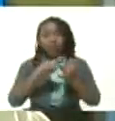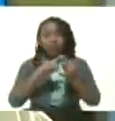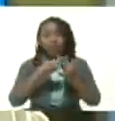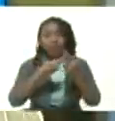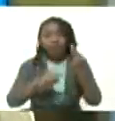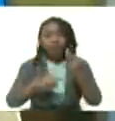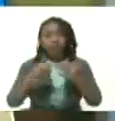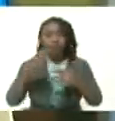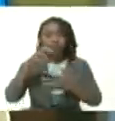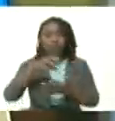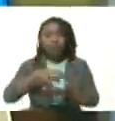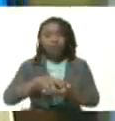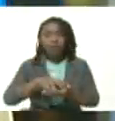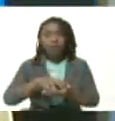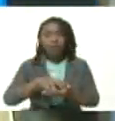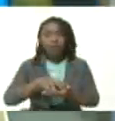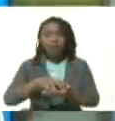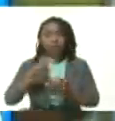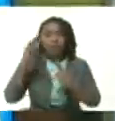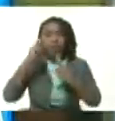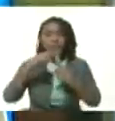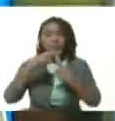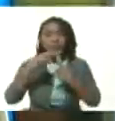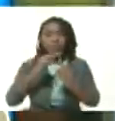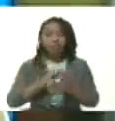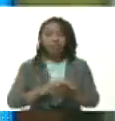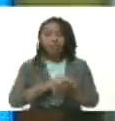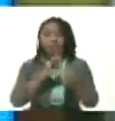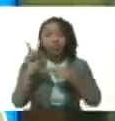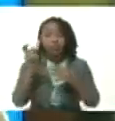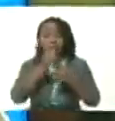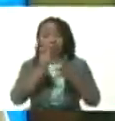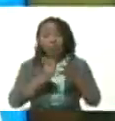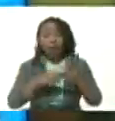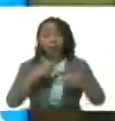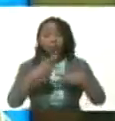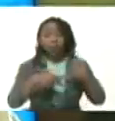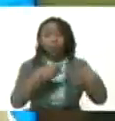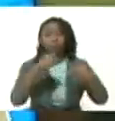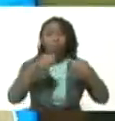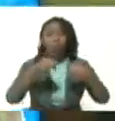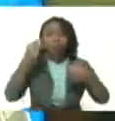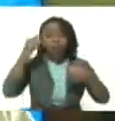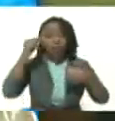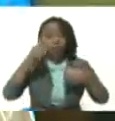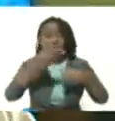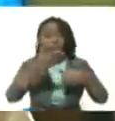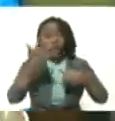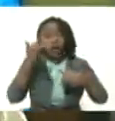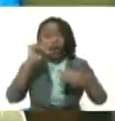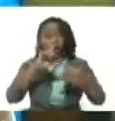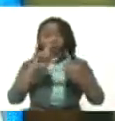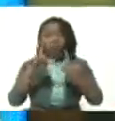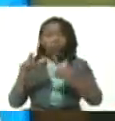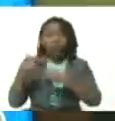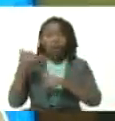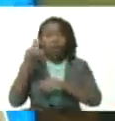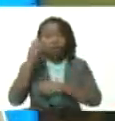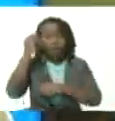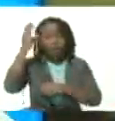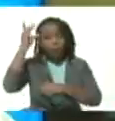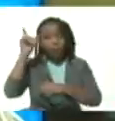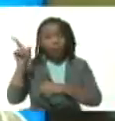están en el estado Táchira. De manera que en esa línea de producción, hoy en día usted tiene presidente de laboratorio que tienen esa